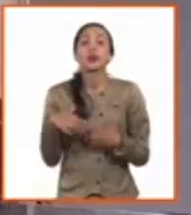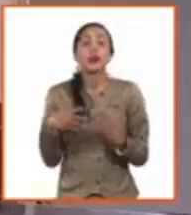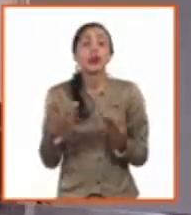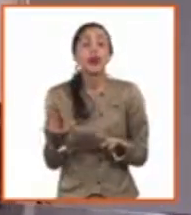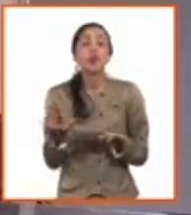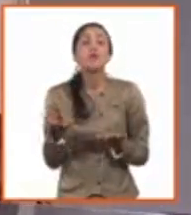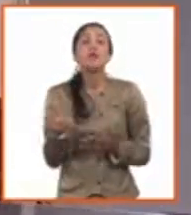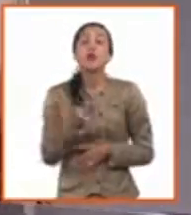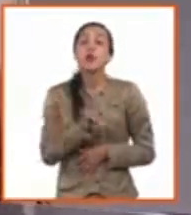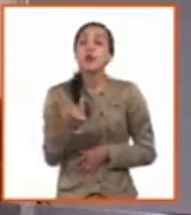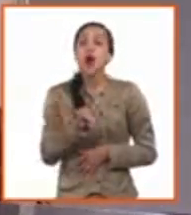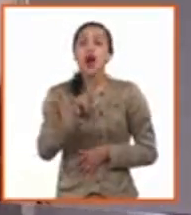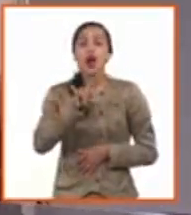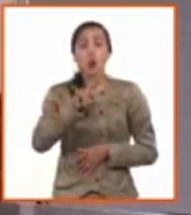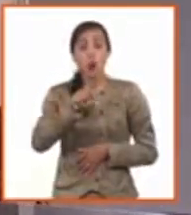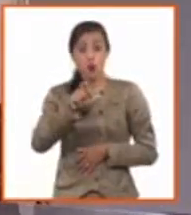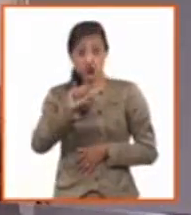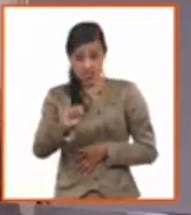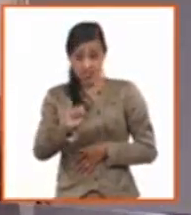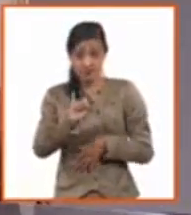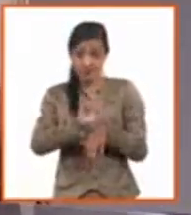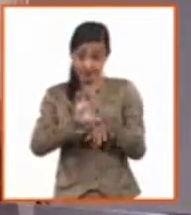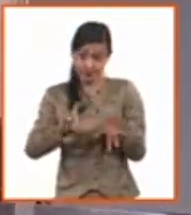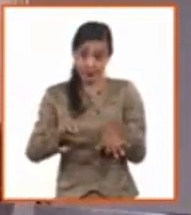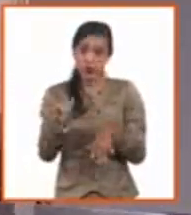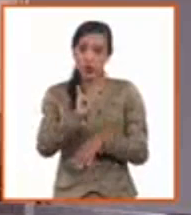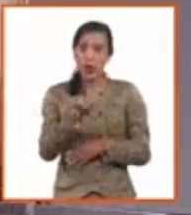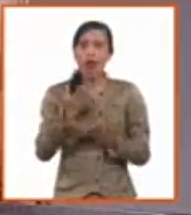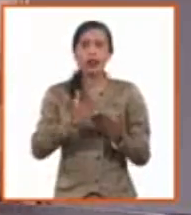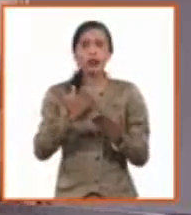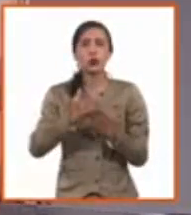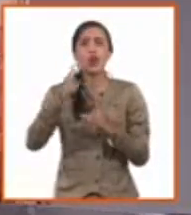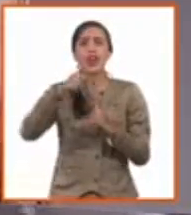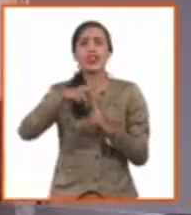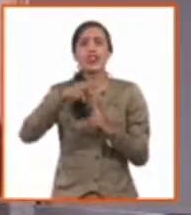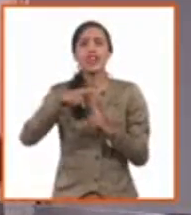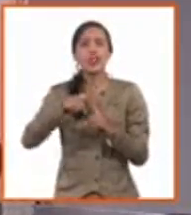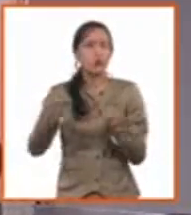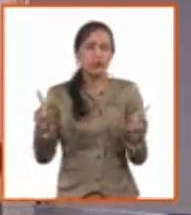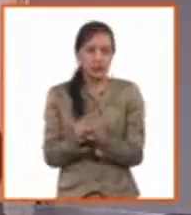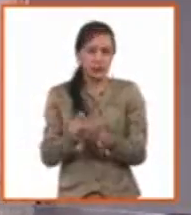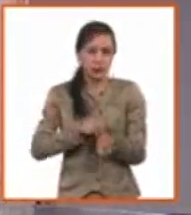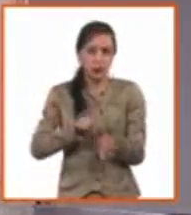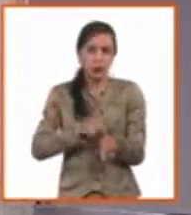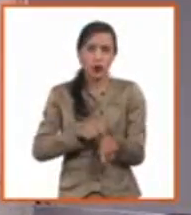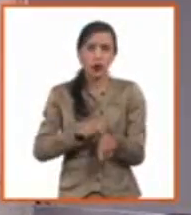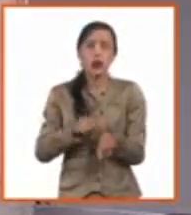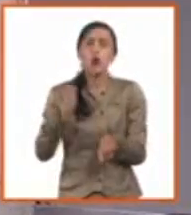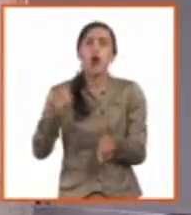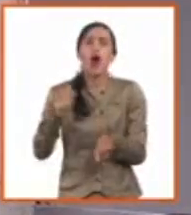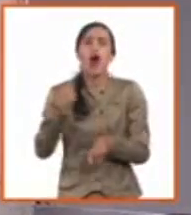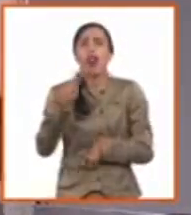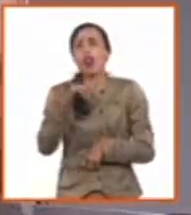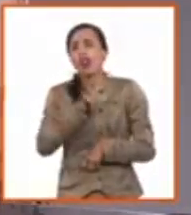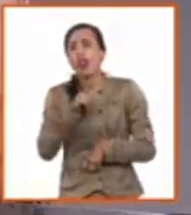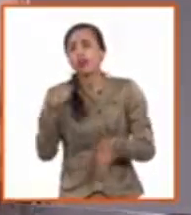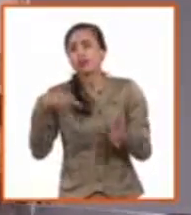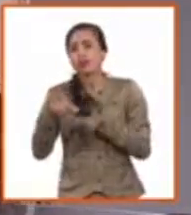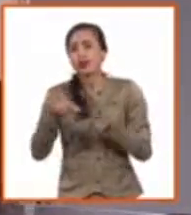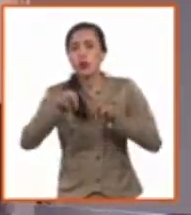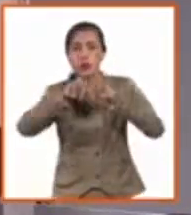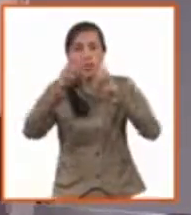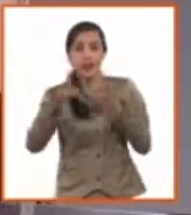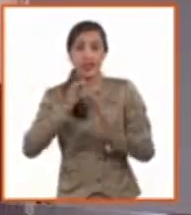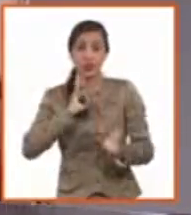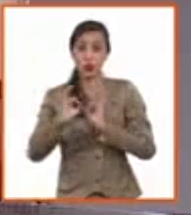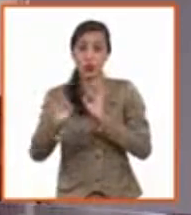digamos que bueno también en la uci se estudia se estudia un técnico de ciclo corto de administración de redes y seguridad informática